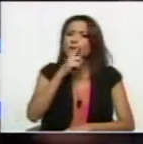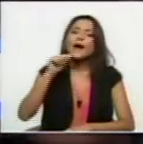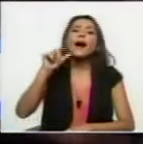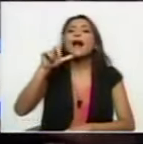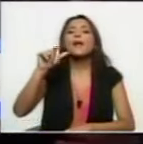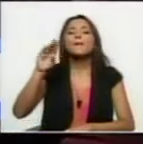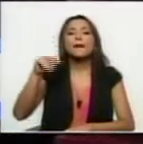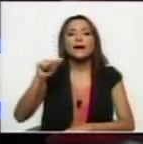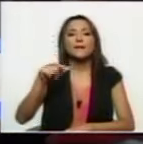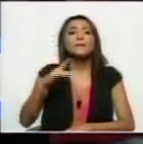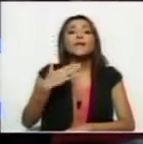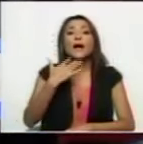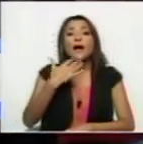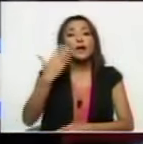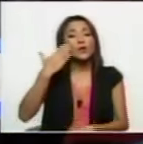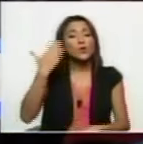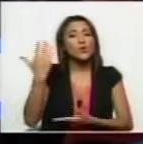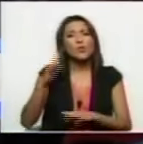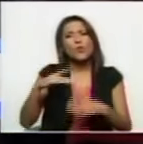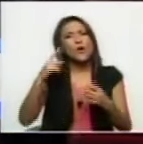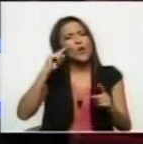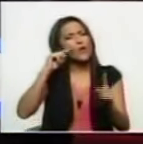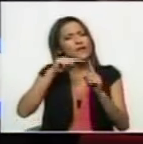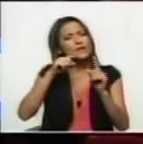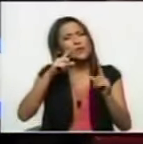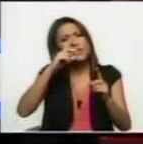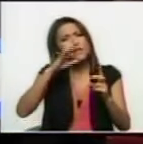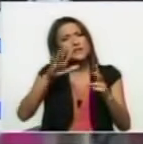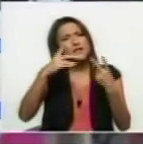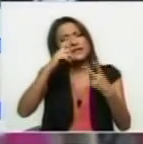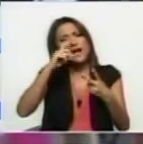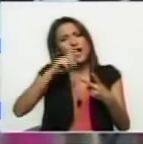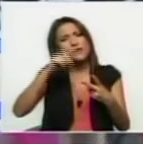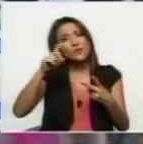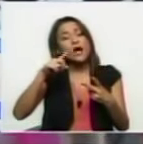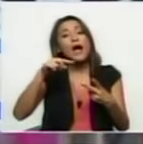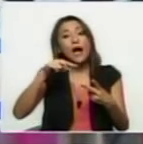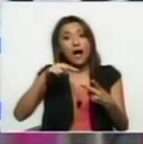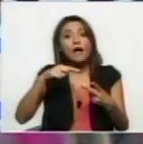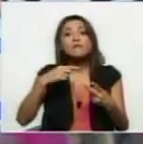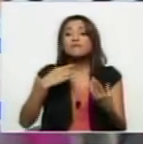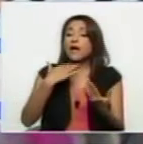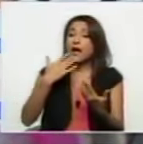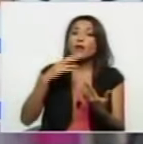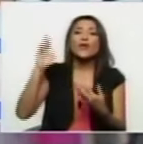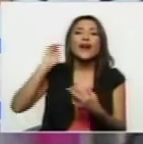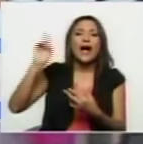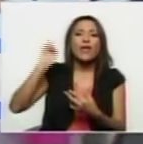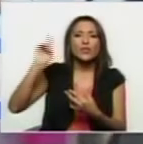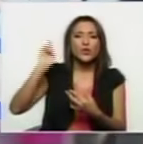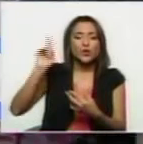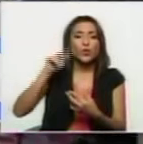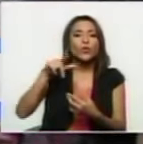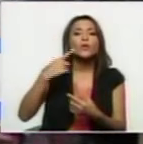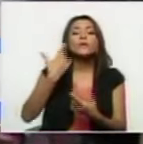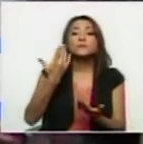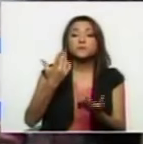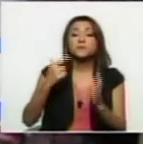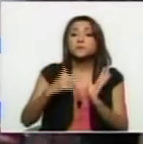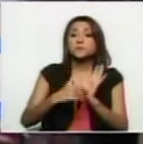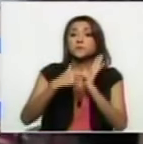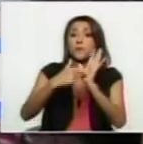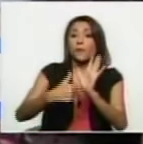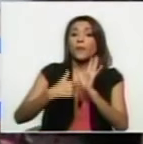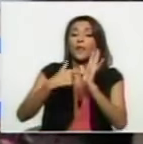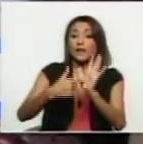La finalidad de celebrar estos 7 años es compartir con los usuarios y usuarias de la emisora y celebrar junto a las personas